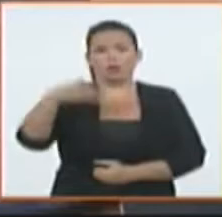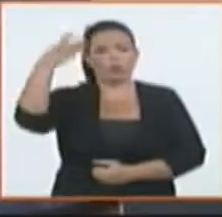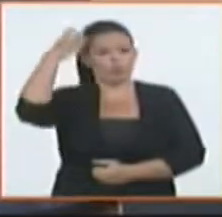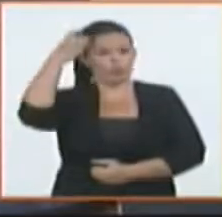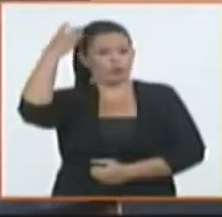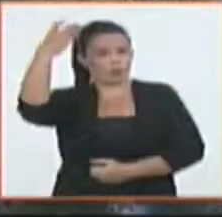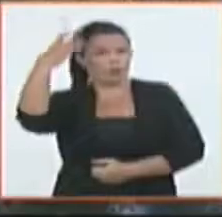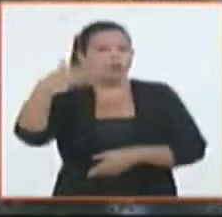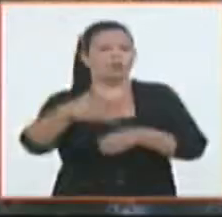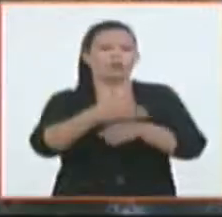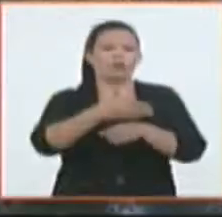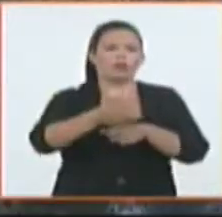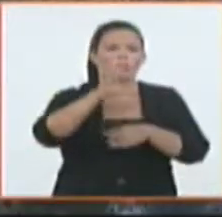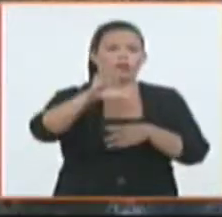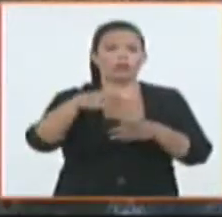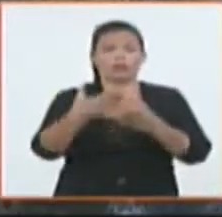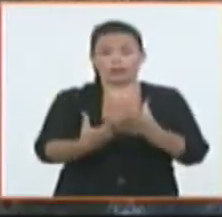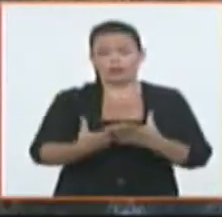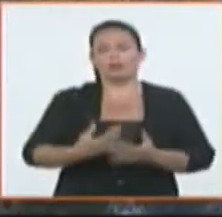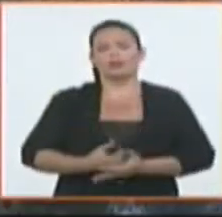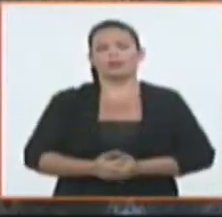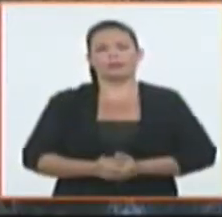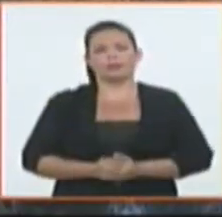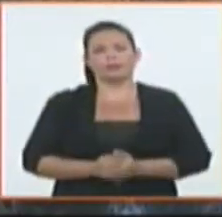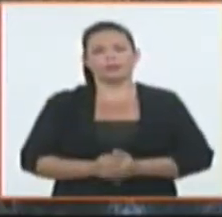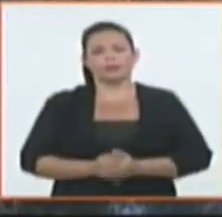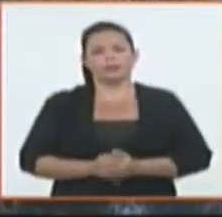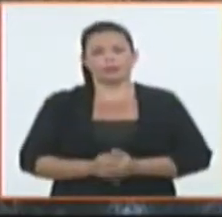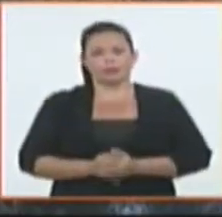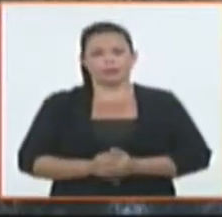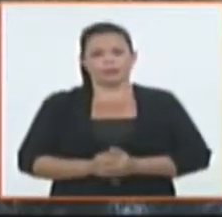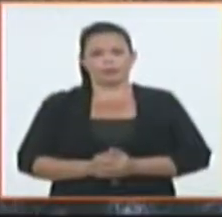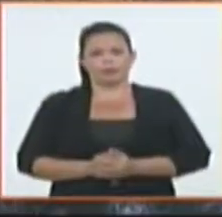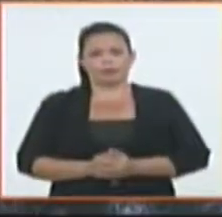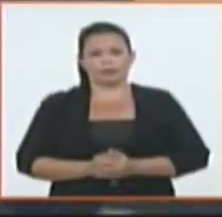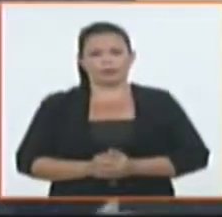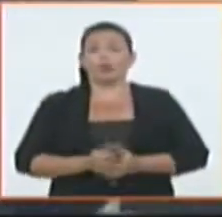empresas. No puede existir, que nos ha pasado,